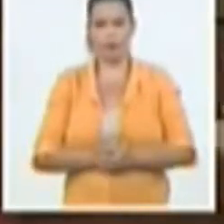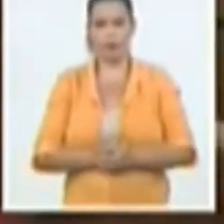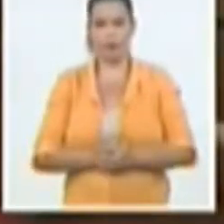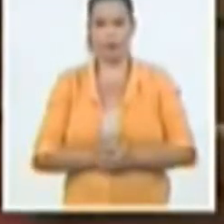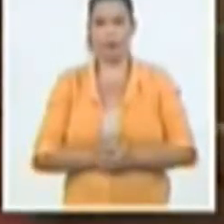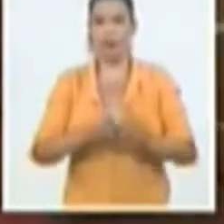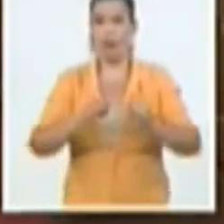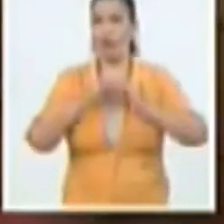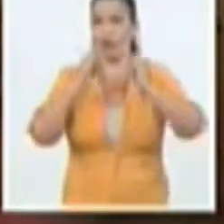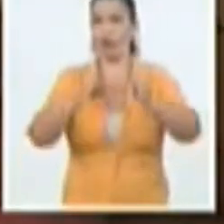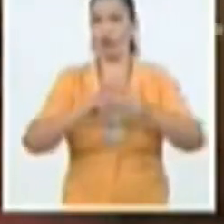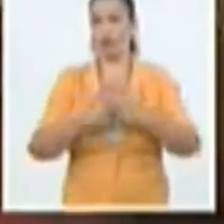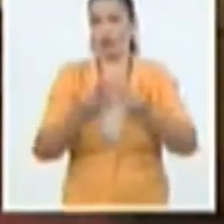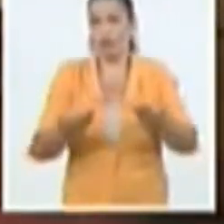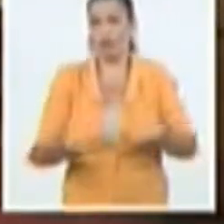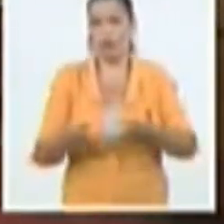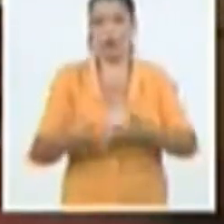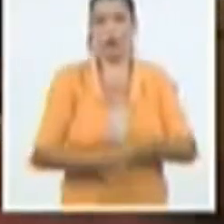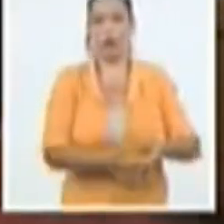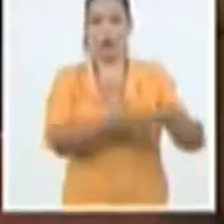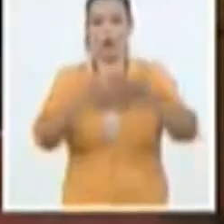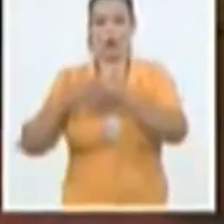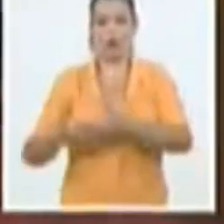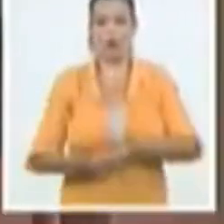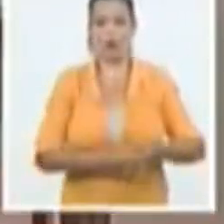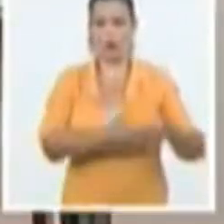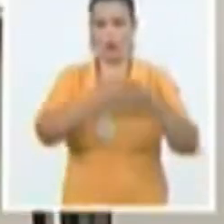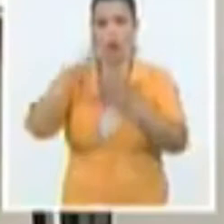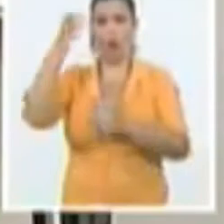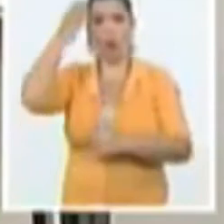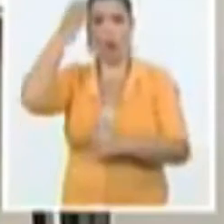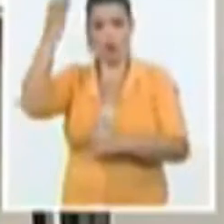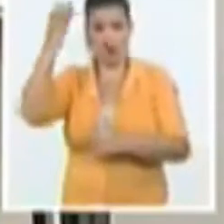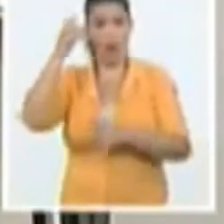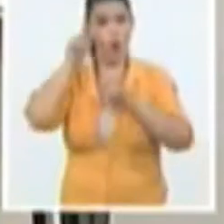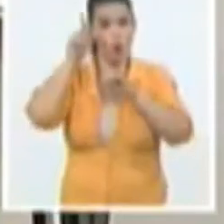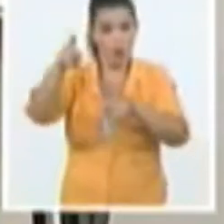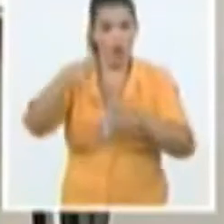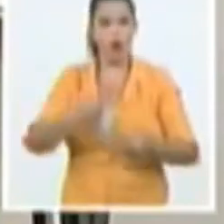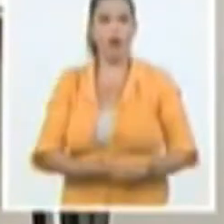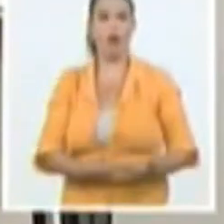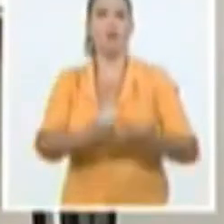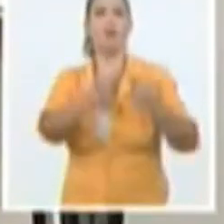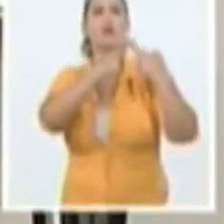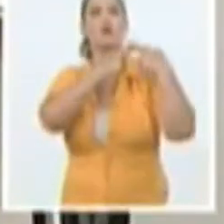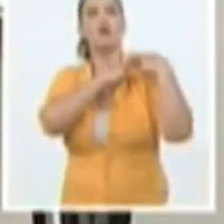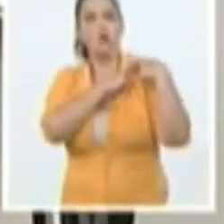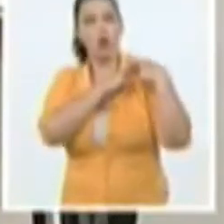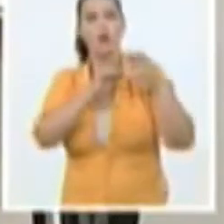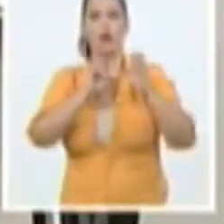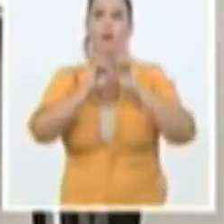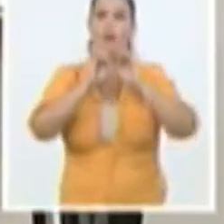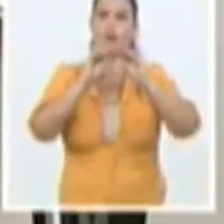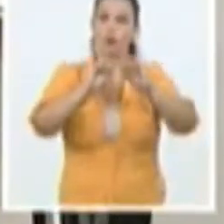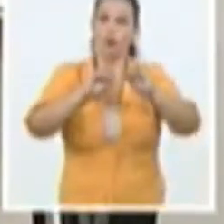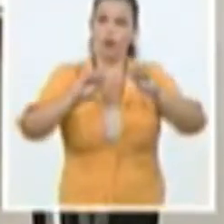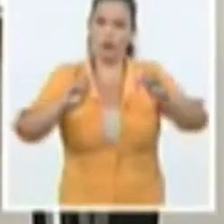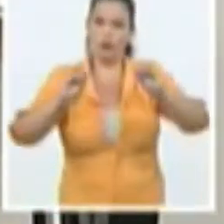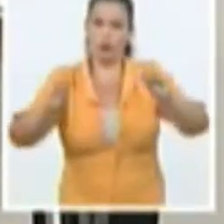Unidos es el verdadero organizador y promotor de la provocación montada para